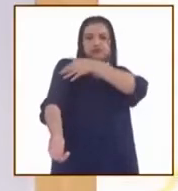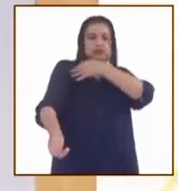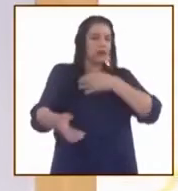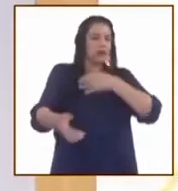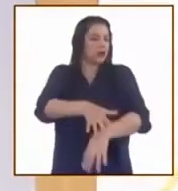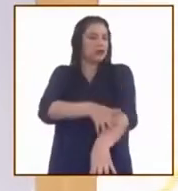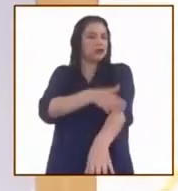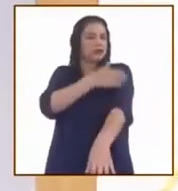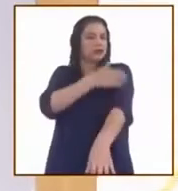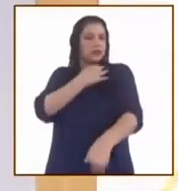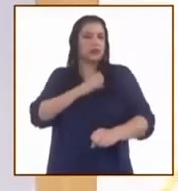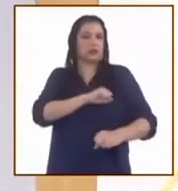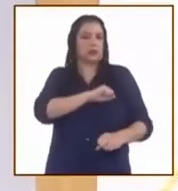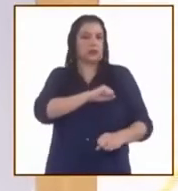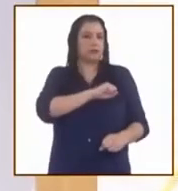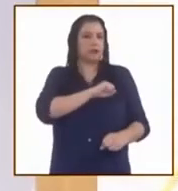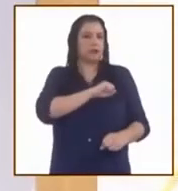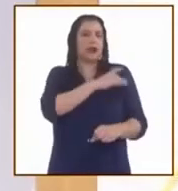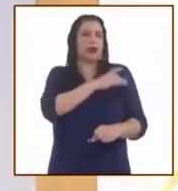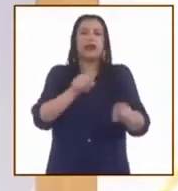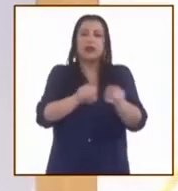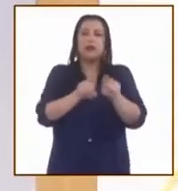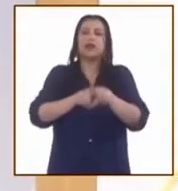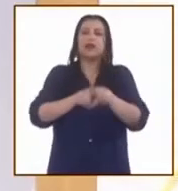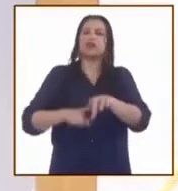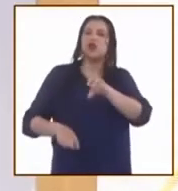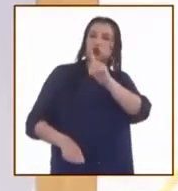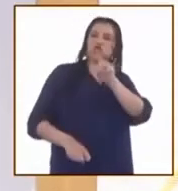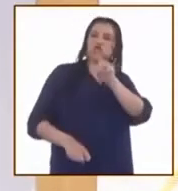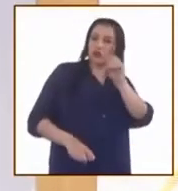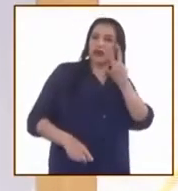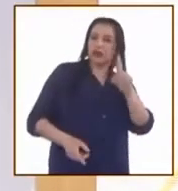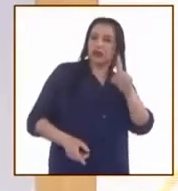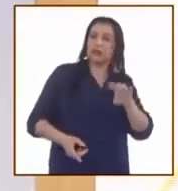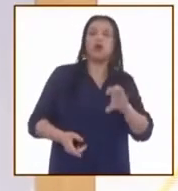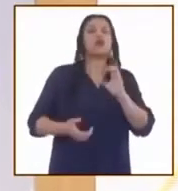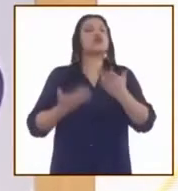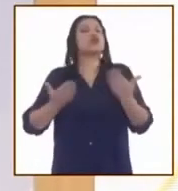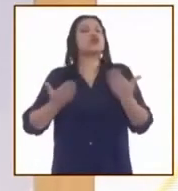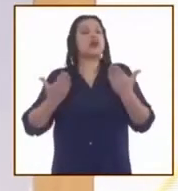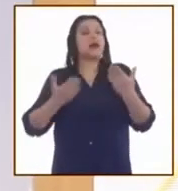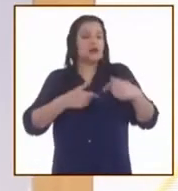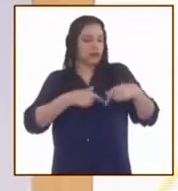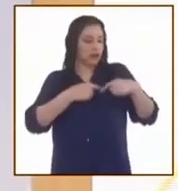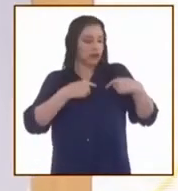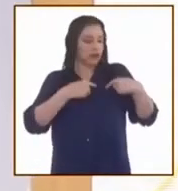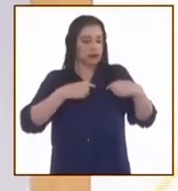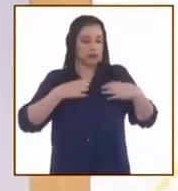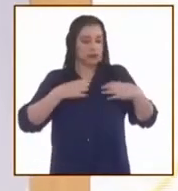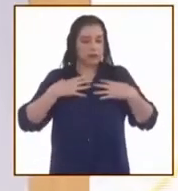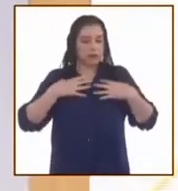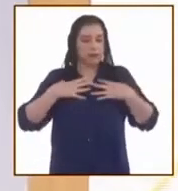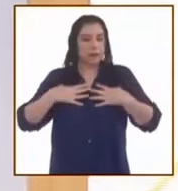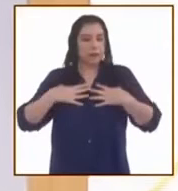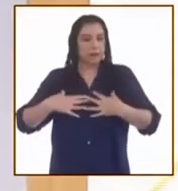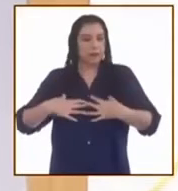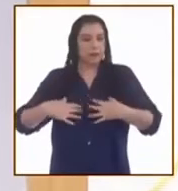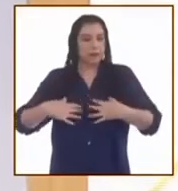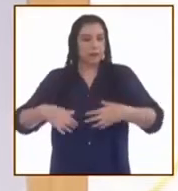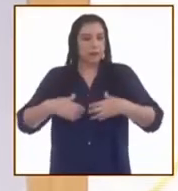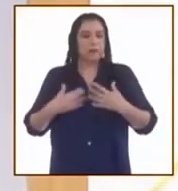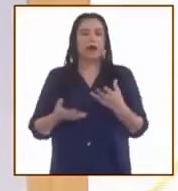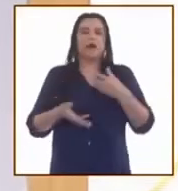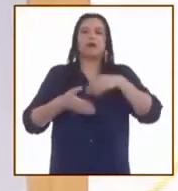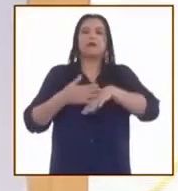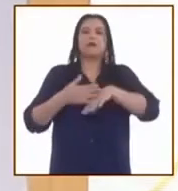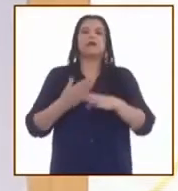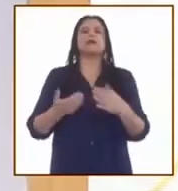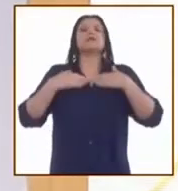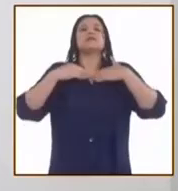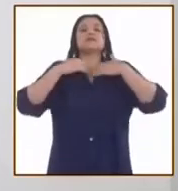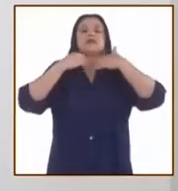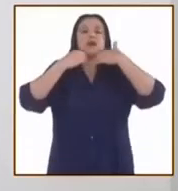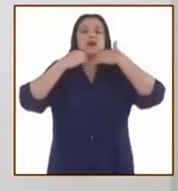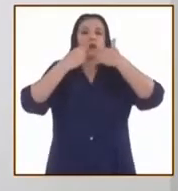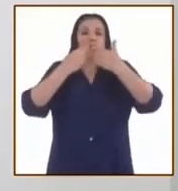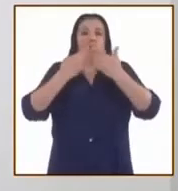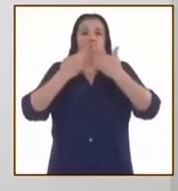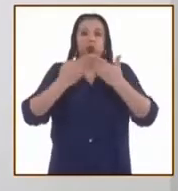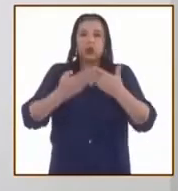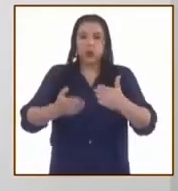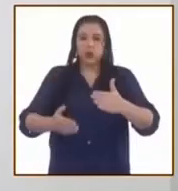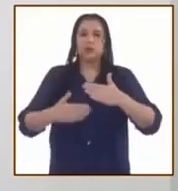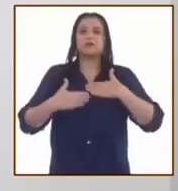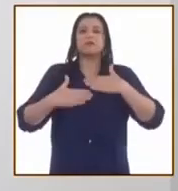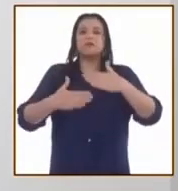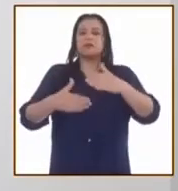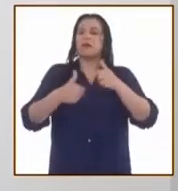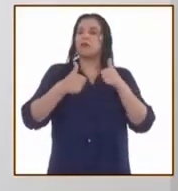corazón. La sangre también lleva dióxido de carbono de todo el cuerpo, desde el corazón hasta los pulmones, para ser desechados a través de la respiración. Muy